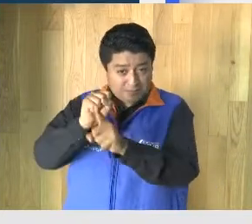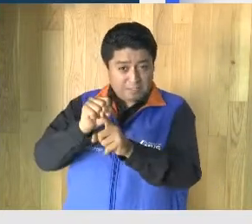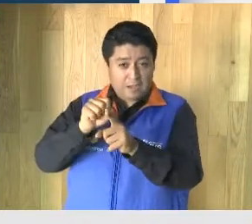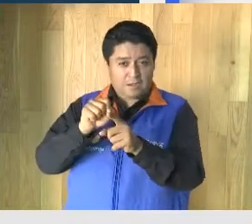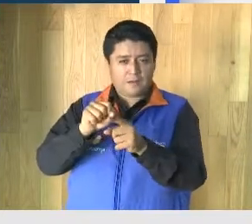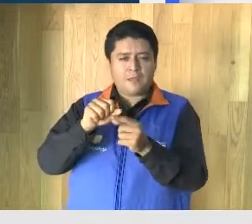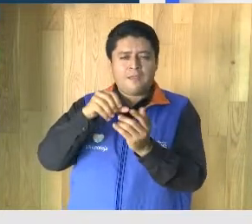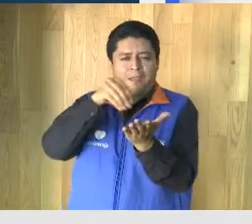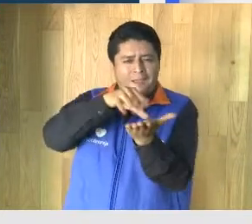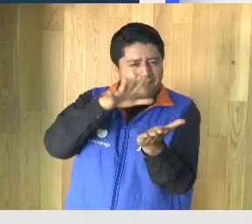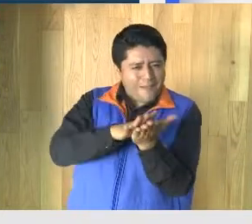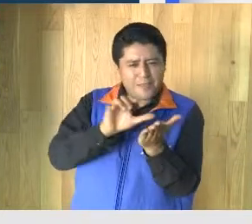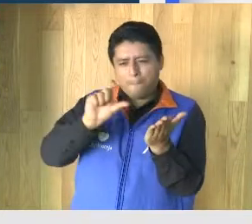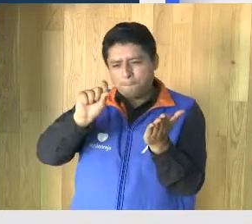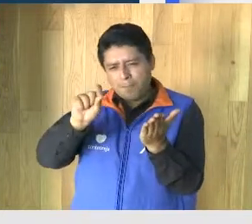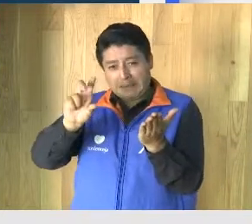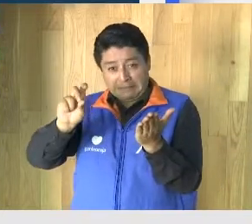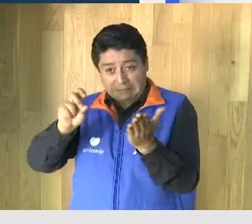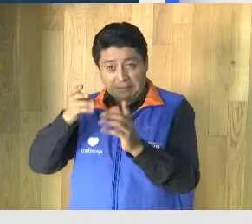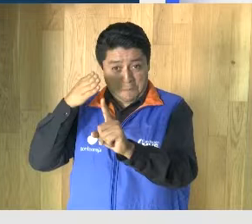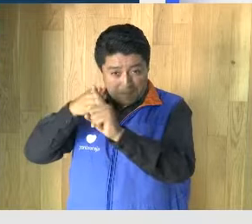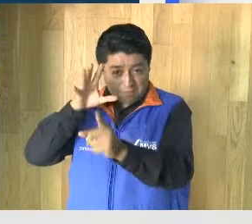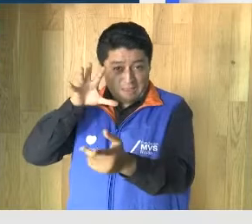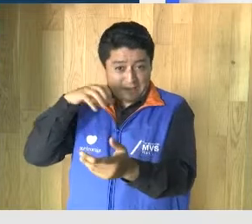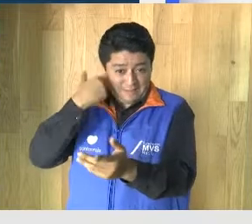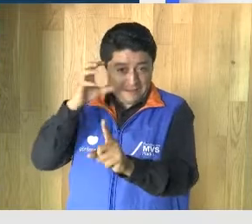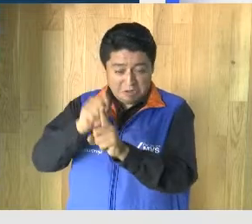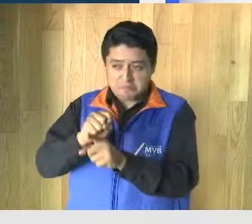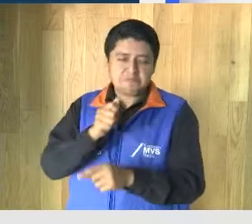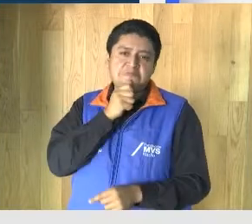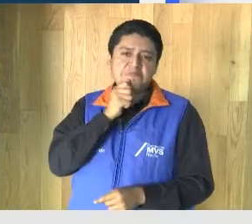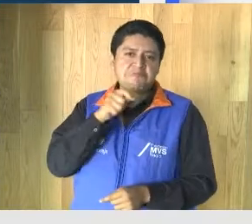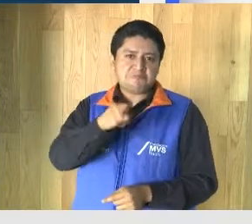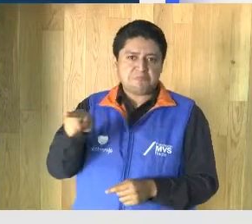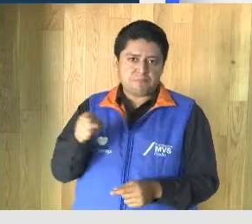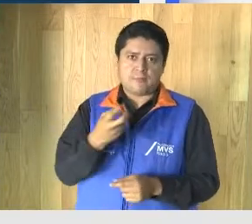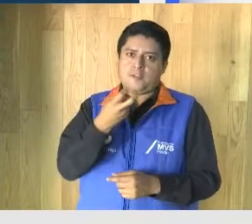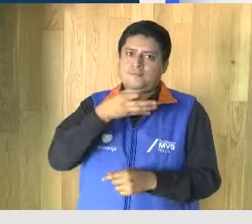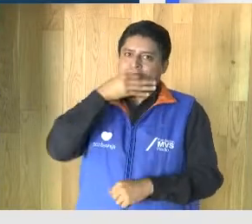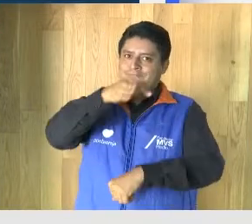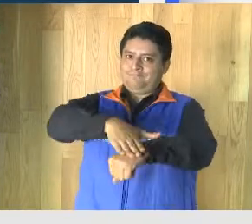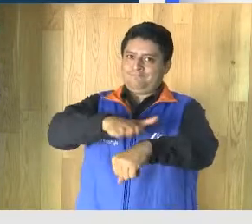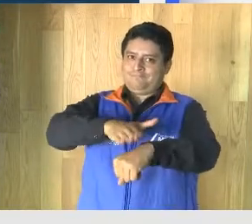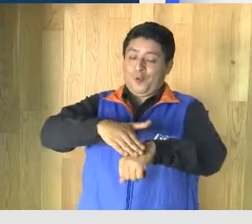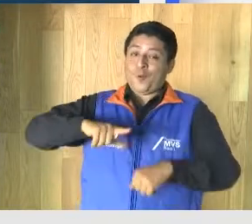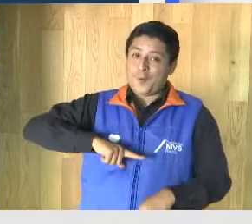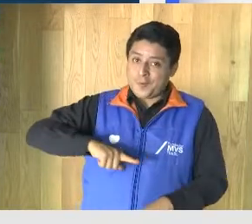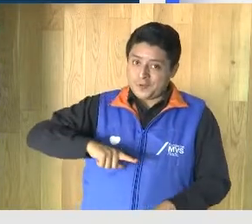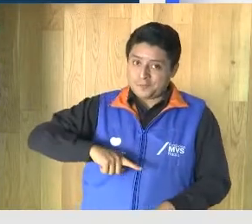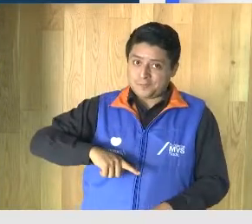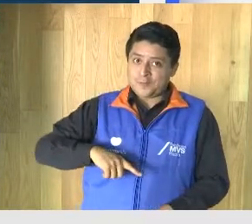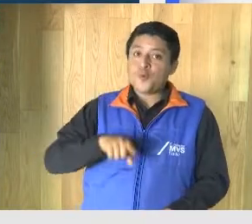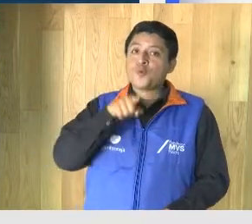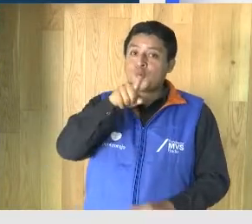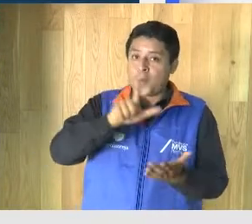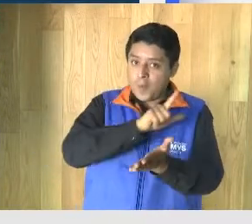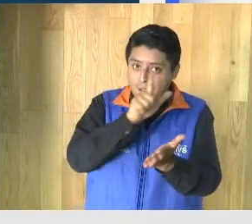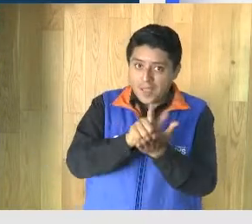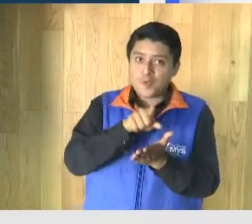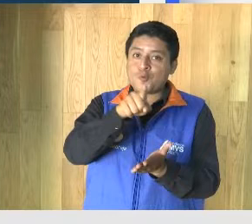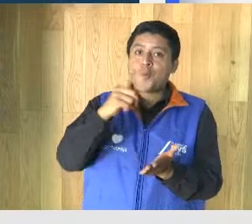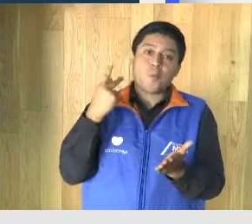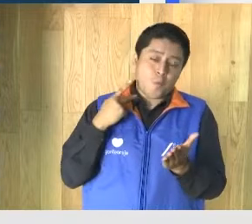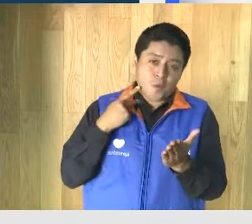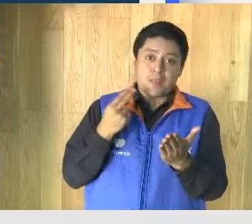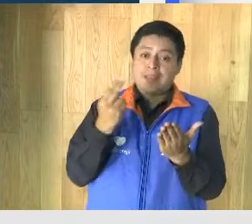creo que también un llamamiento, ¿no?, a que los gobiernos incorporen dentro de sus políticas y estrategias esta